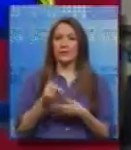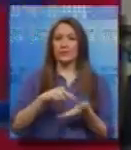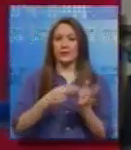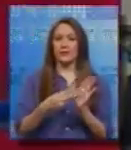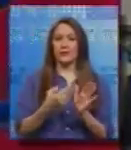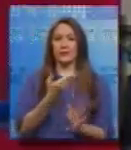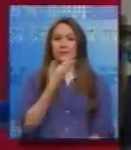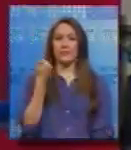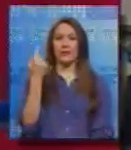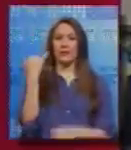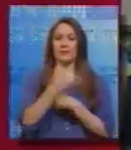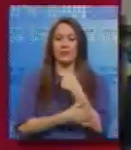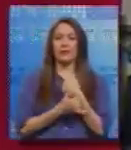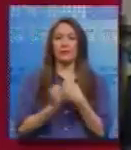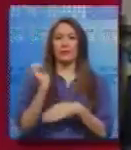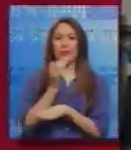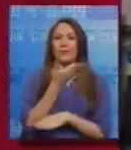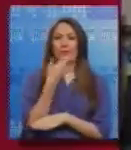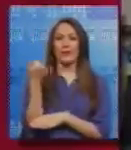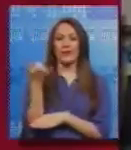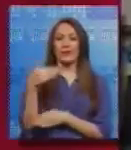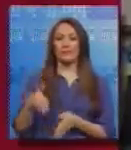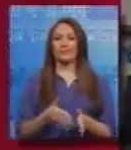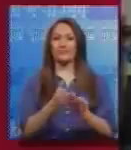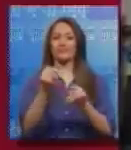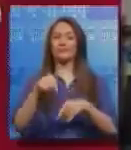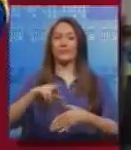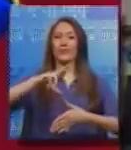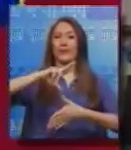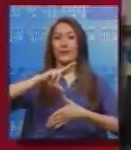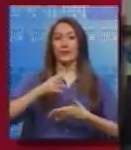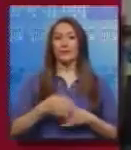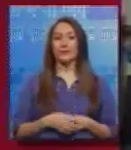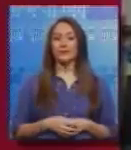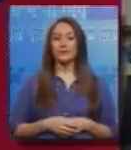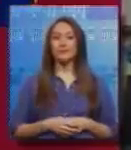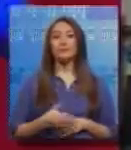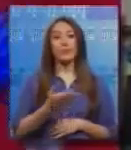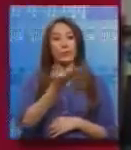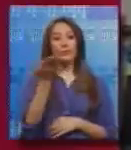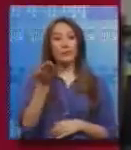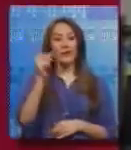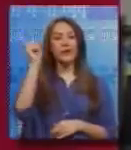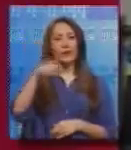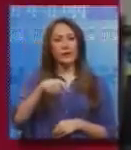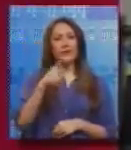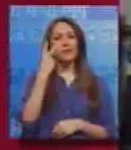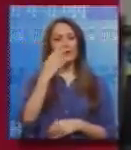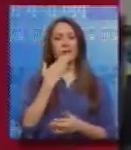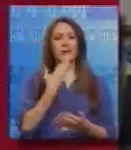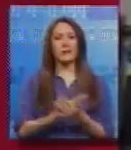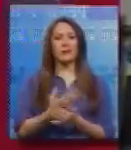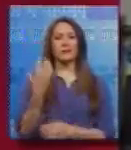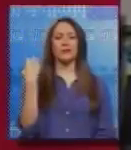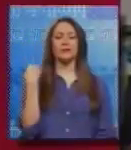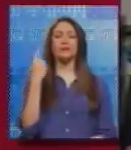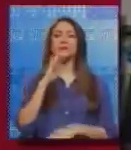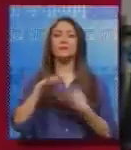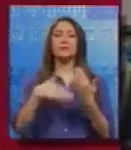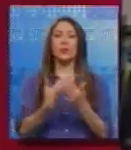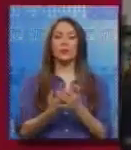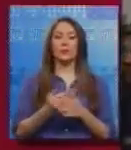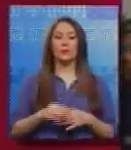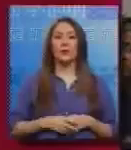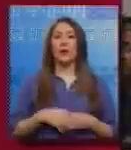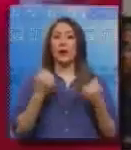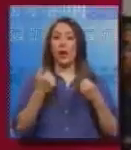convertido en uno de los países con mejor red vial de Latinoamérica. Ustedes deben dar esa garantía. Debemos decirles que